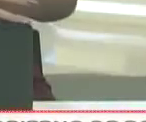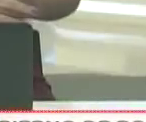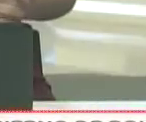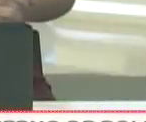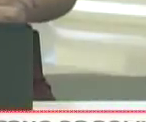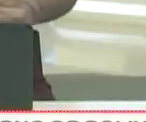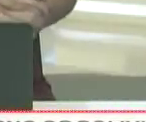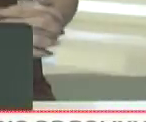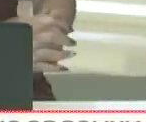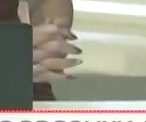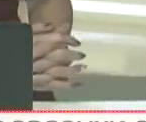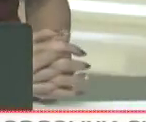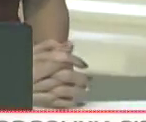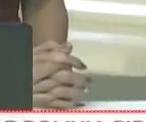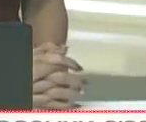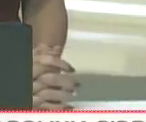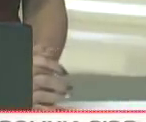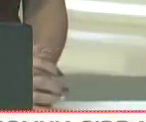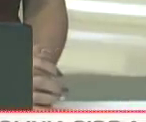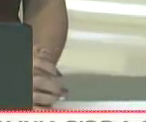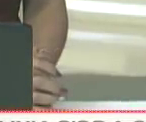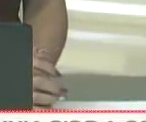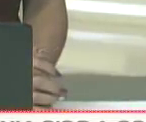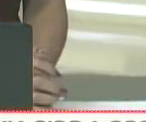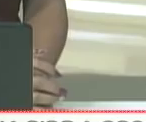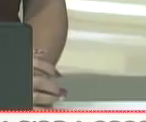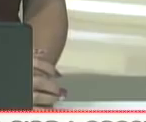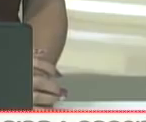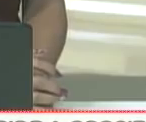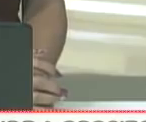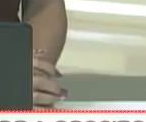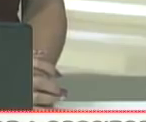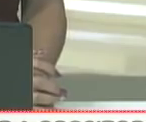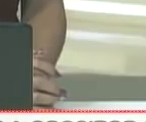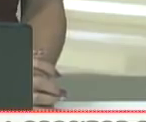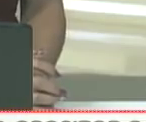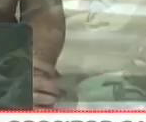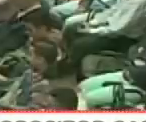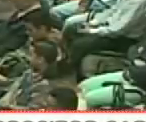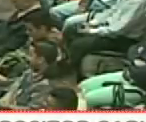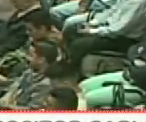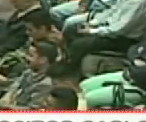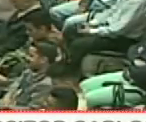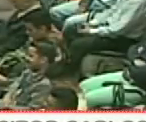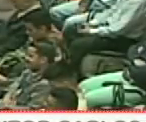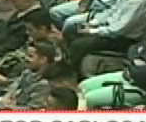nos trasladamos nuevamente a la Asamblea Nacional Constituyente, donde se está desarrollando una nueva sesión ordinaria. Veamos.